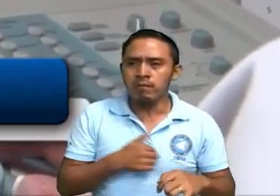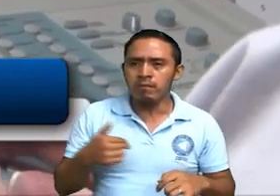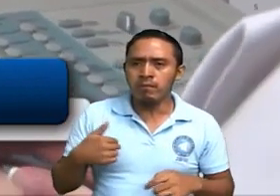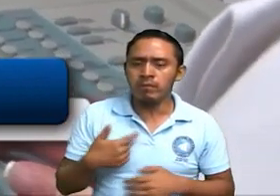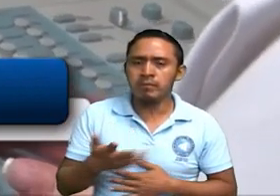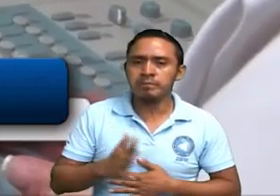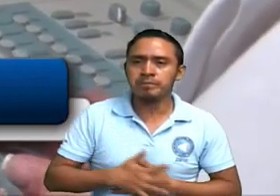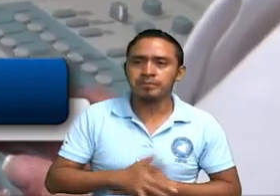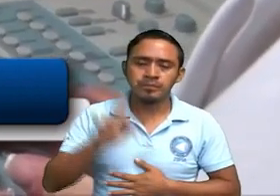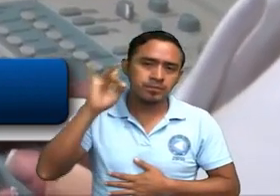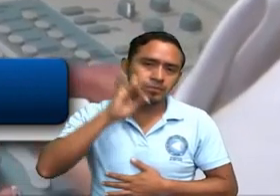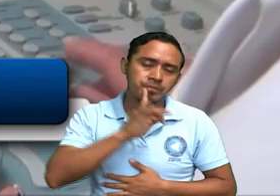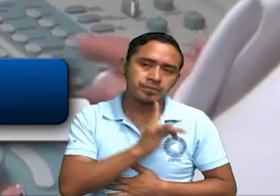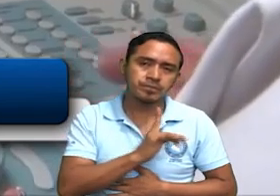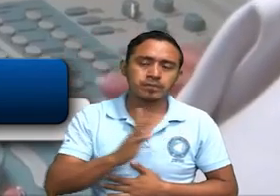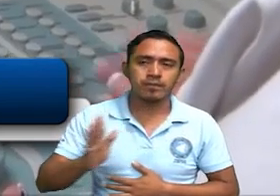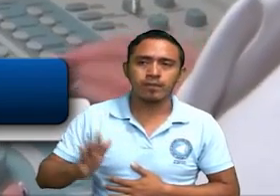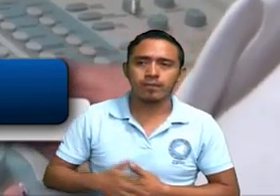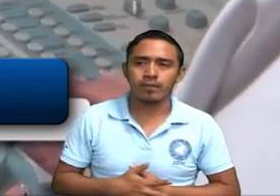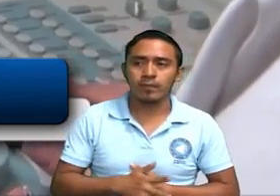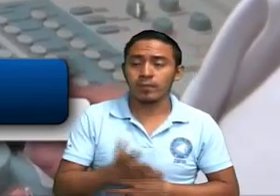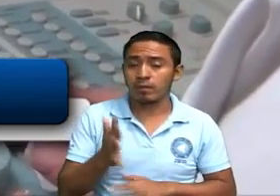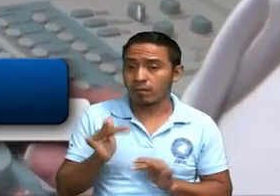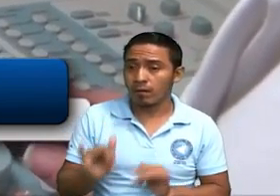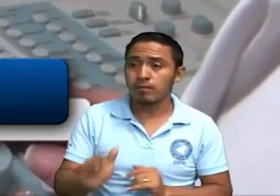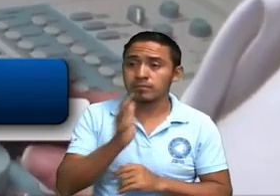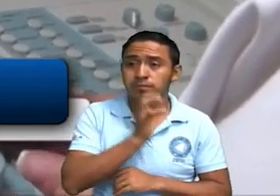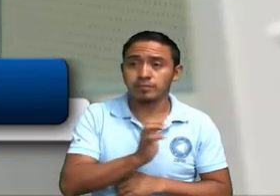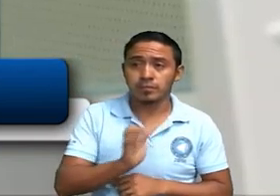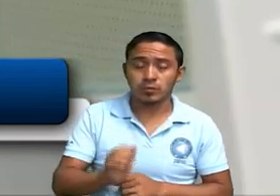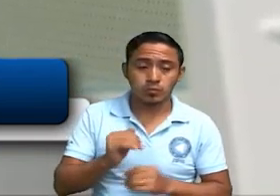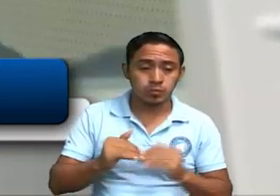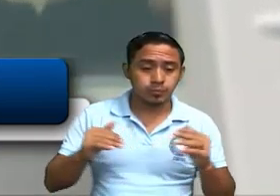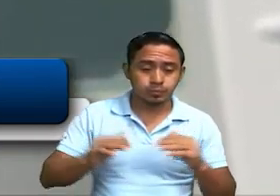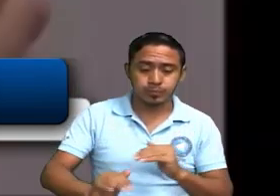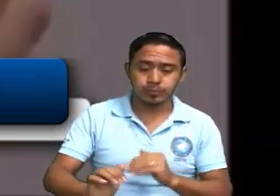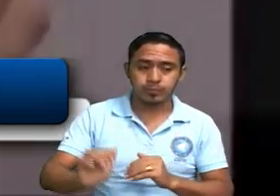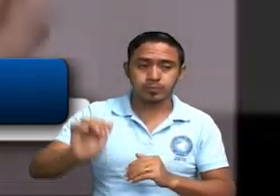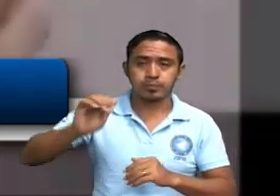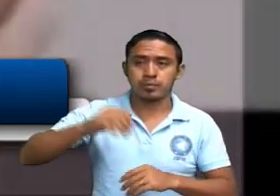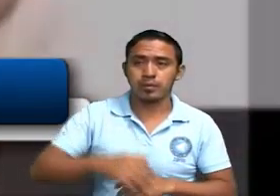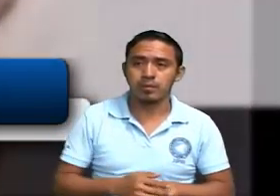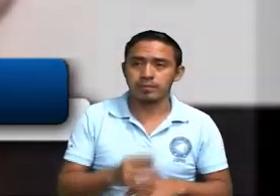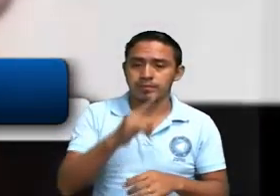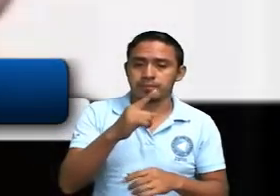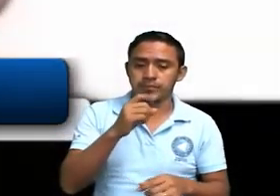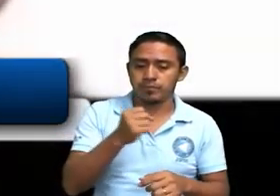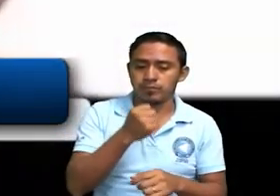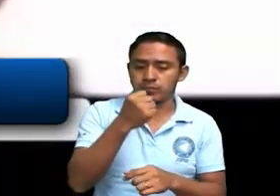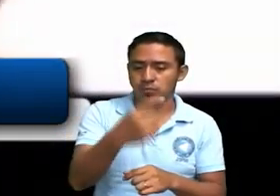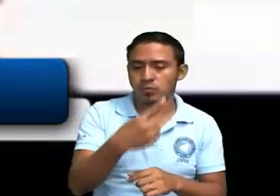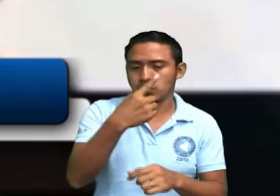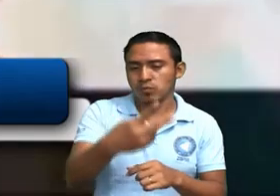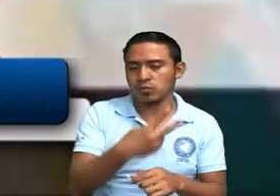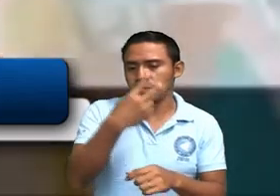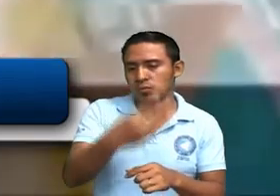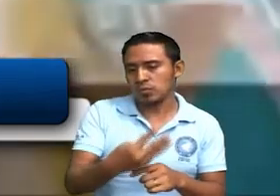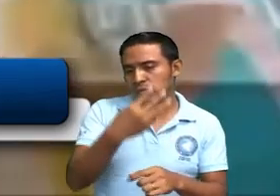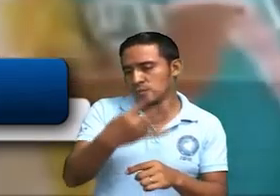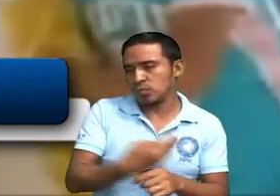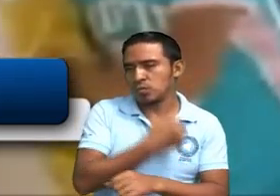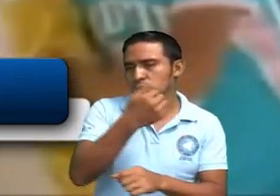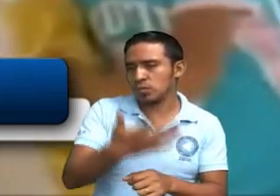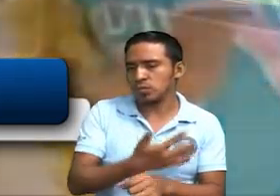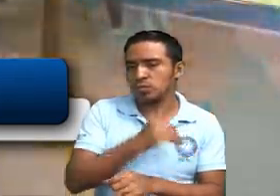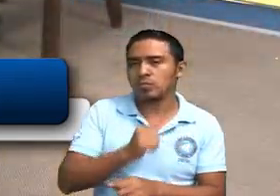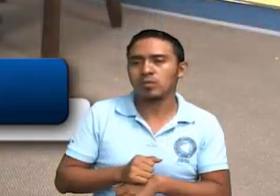provocar sordera? Ya hablamos de niños que ya están en su crecimiento, niños que van de 1, 2, 3, 4, 5 años. ¿Hay